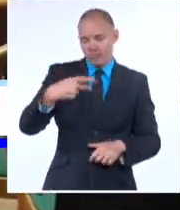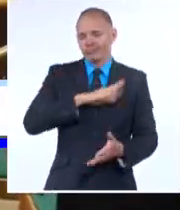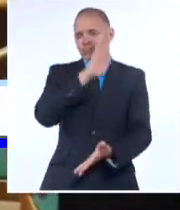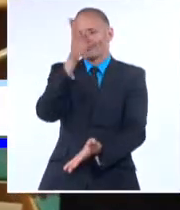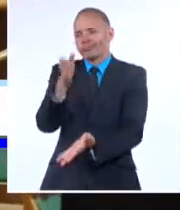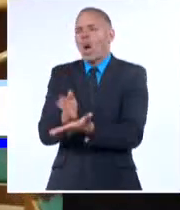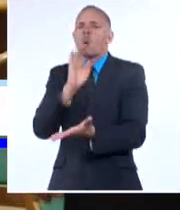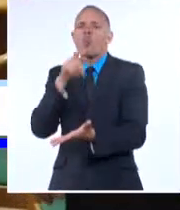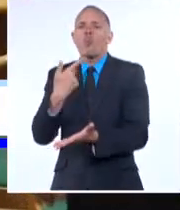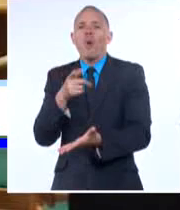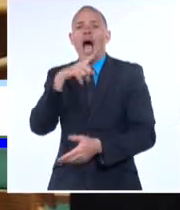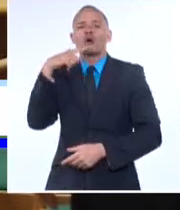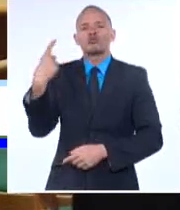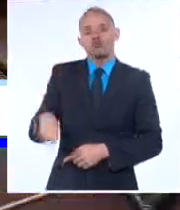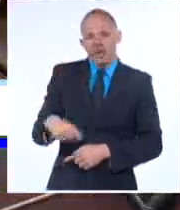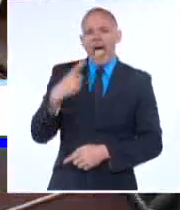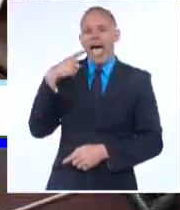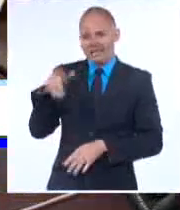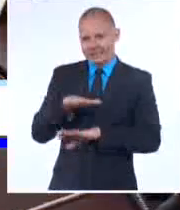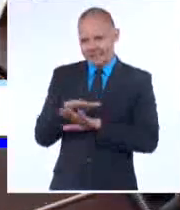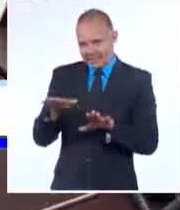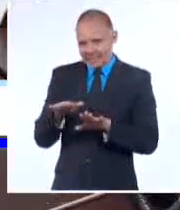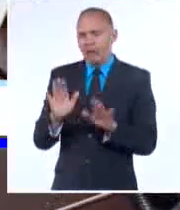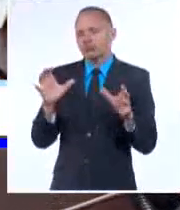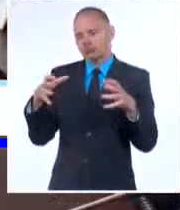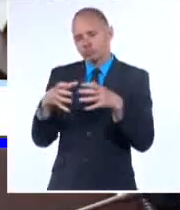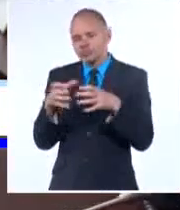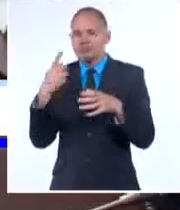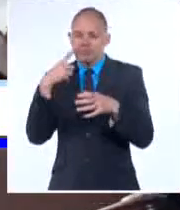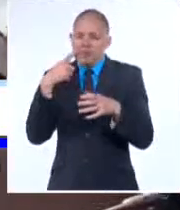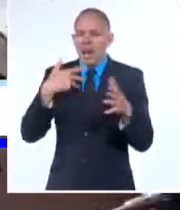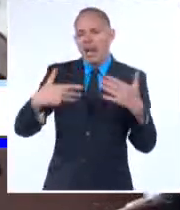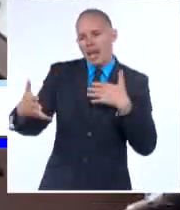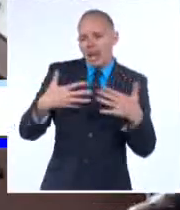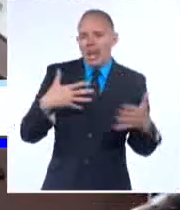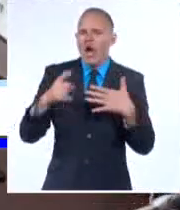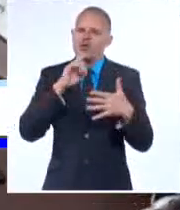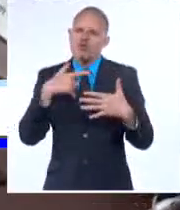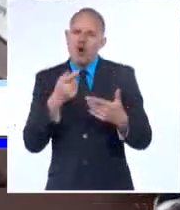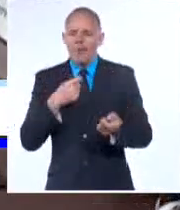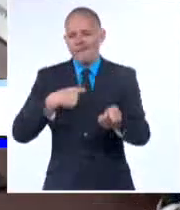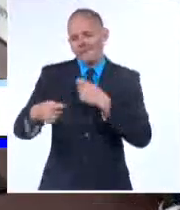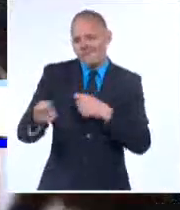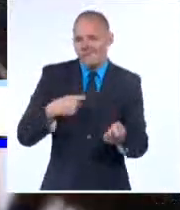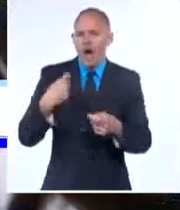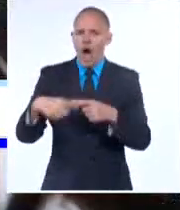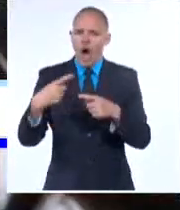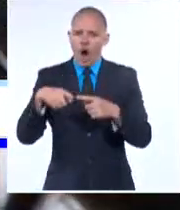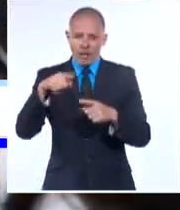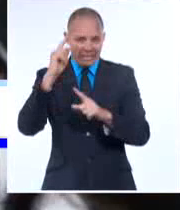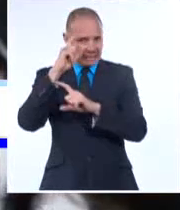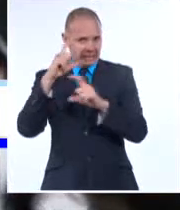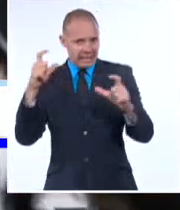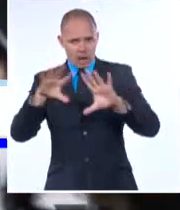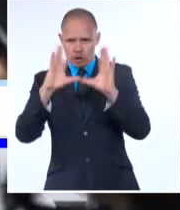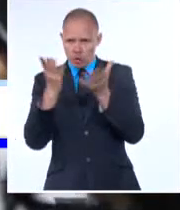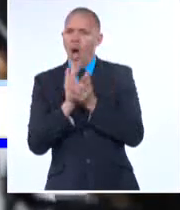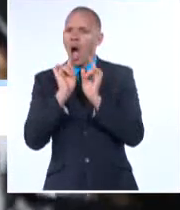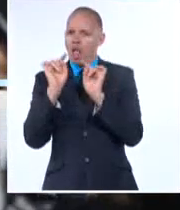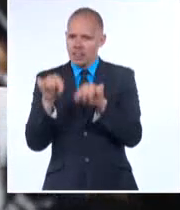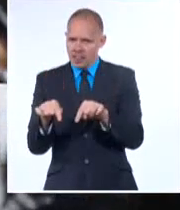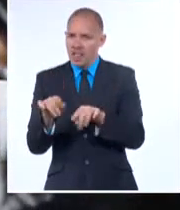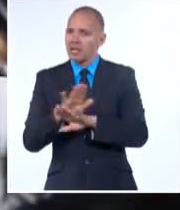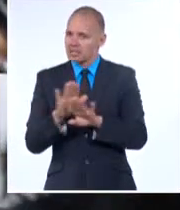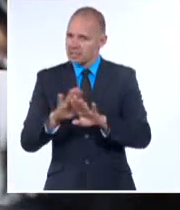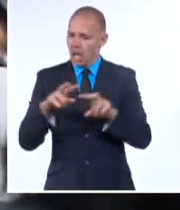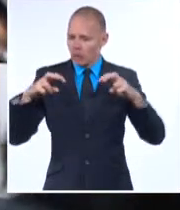en la Comisión Intergubernamental Cuba-Rusia para la Colaboración Económica, Comercial y Científico-Técnica fue